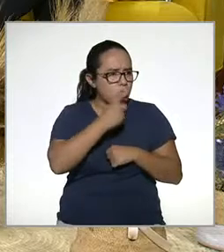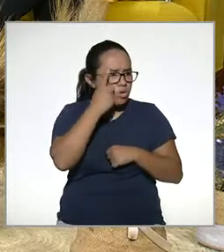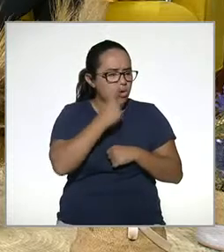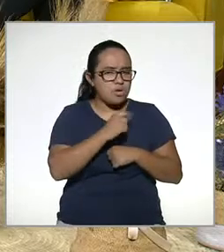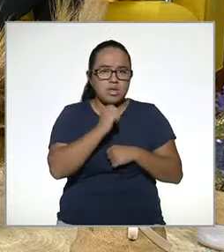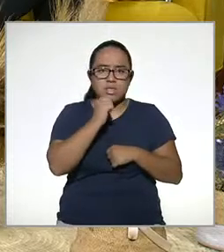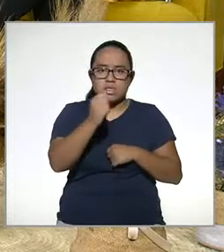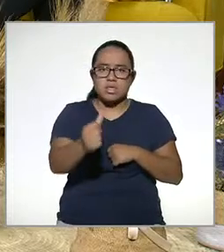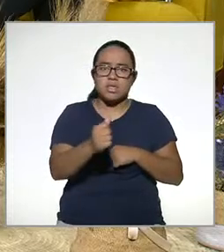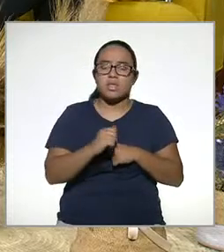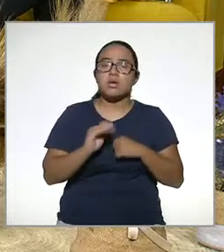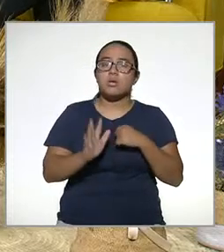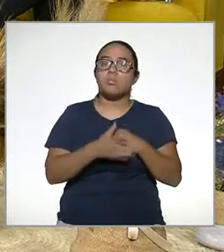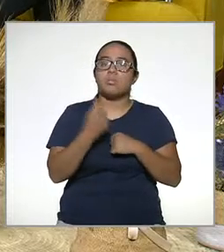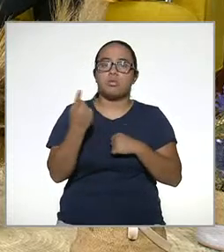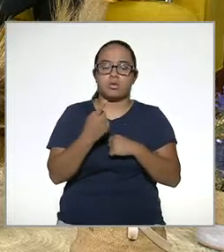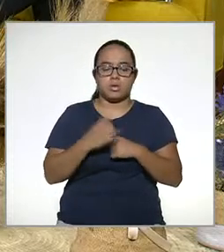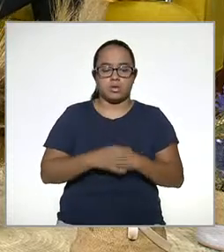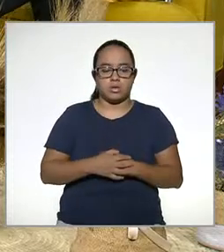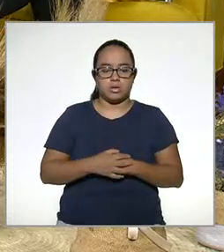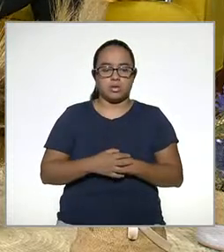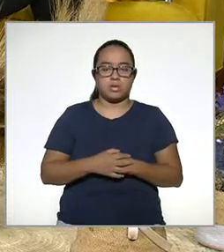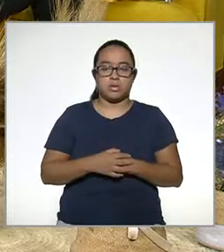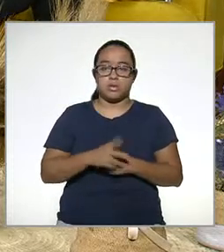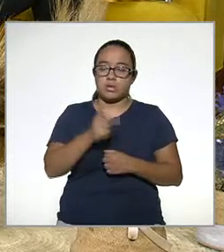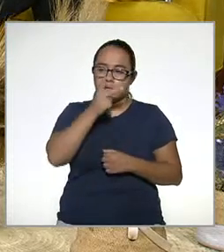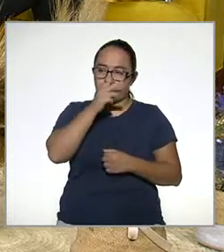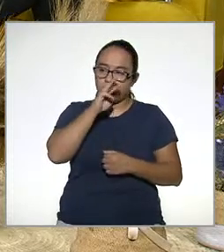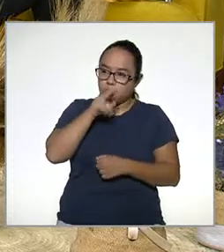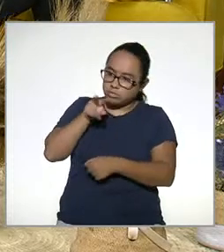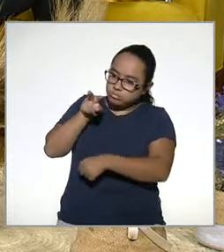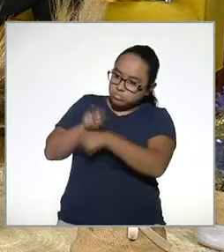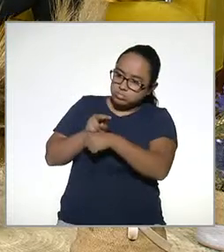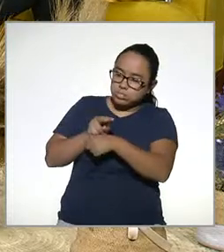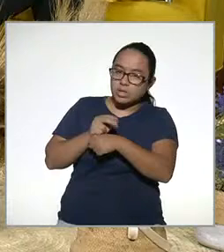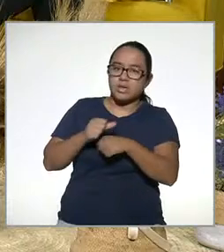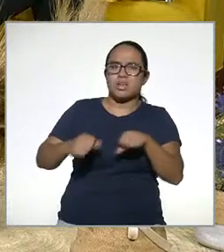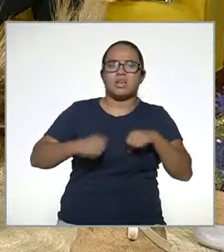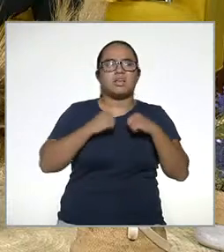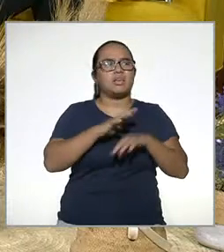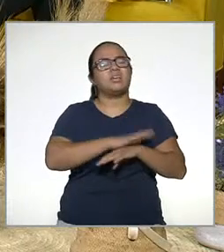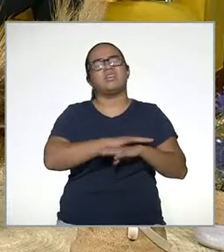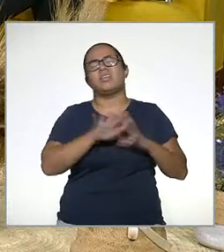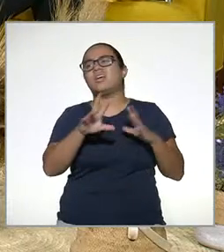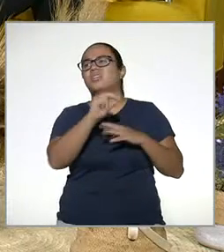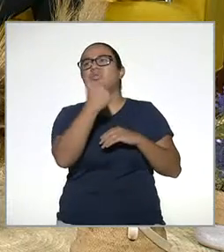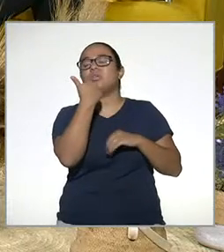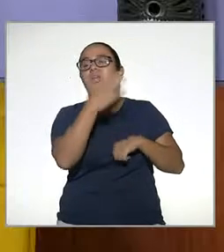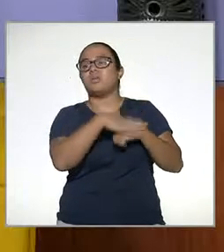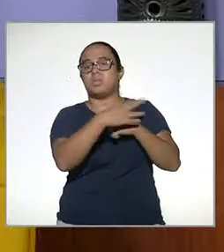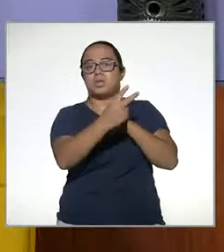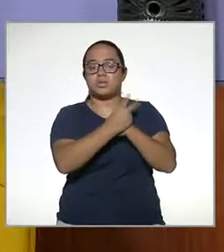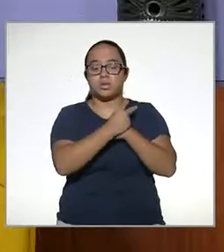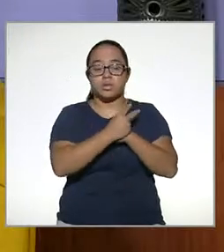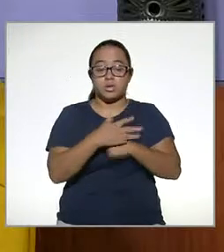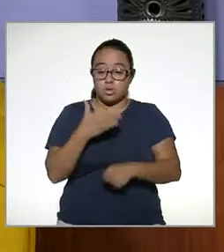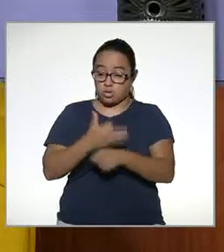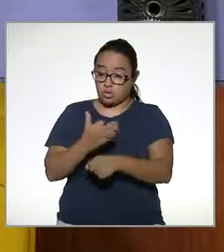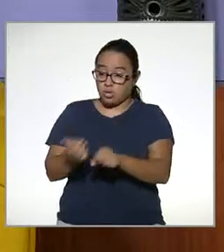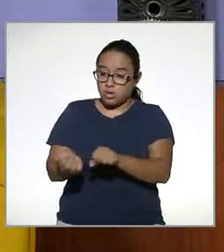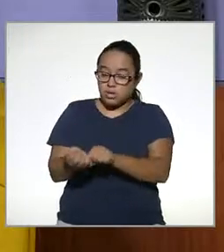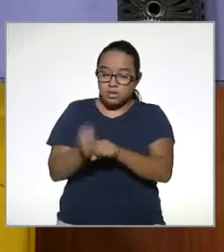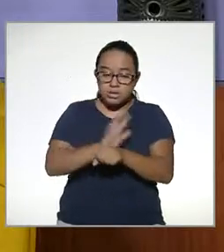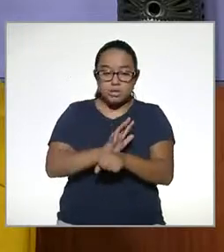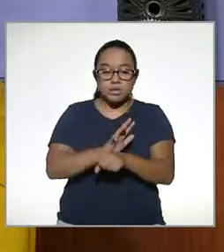precisamente con la mirada permanente de los padres, que es justo de lo que el adolescente se quiere sustraer, lo que llega con la pandemia es esta